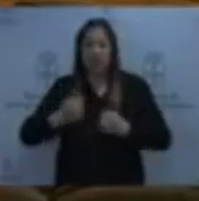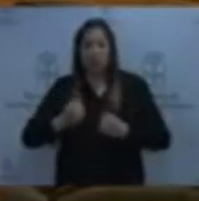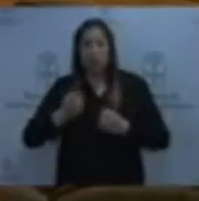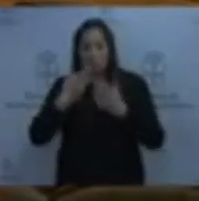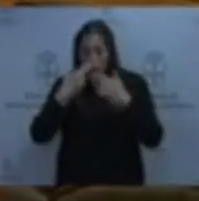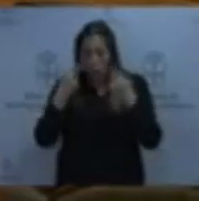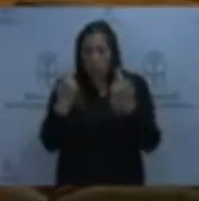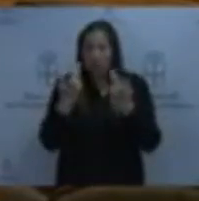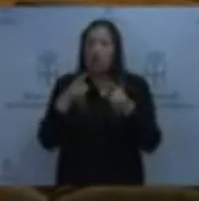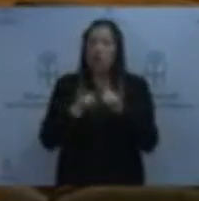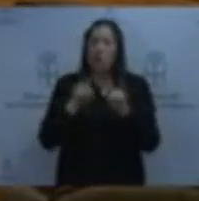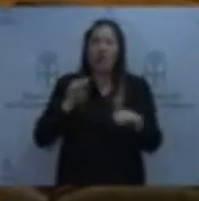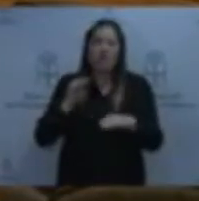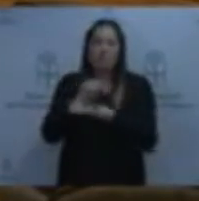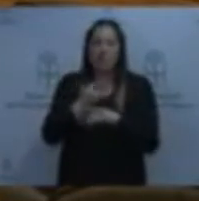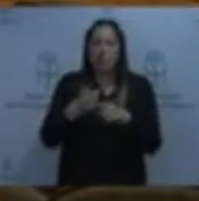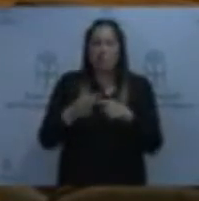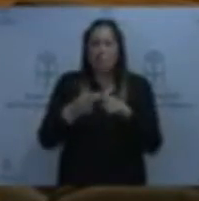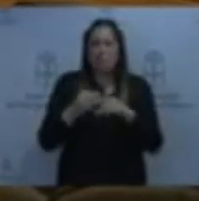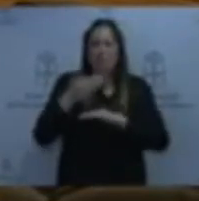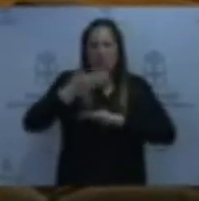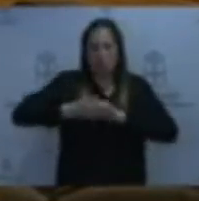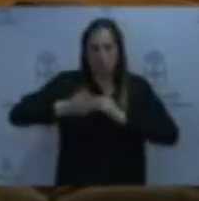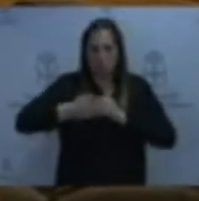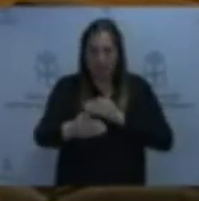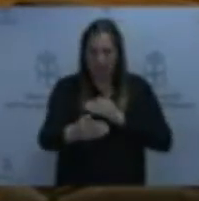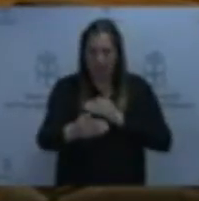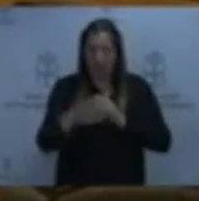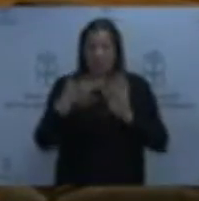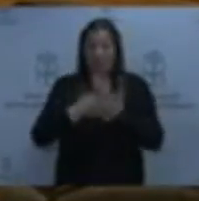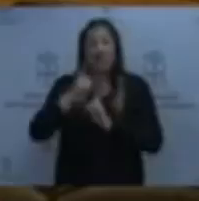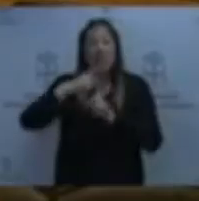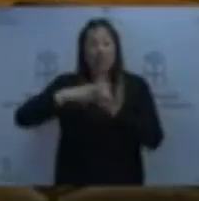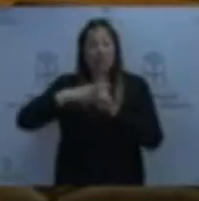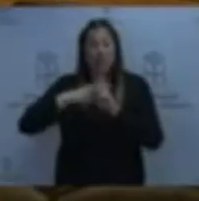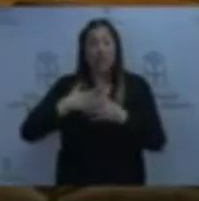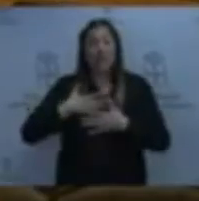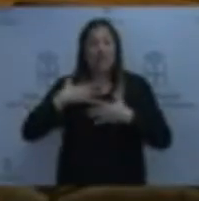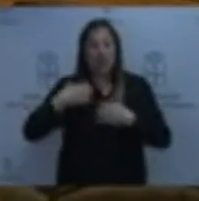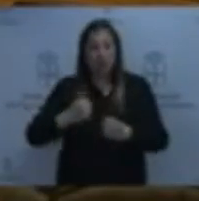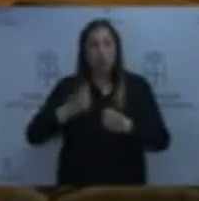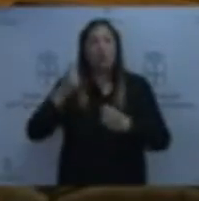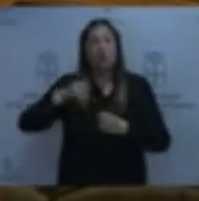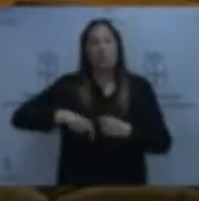a medio plazo. Una inversión que se rentabiliza tanto en niveles de salud como en eficiencia del gasto a medio plazo.